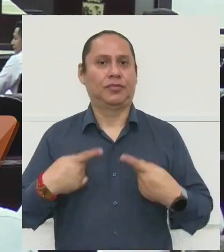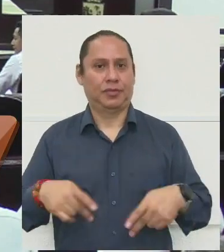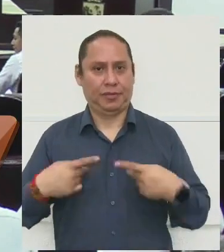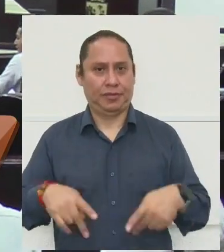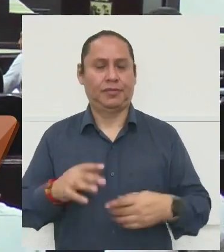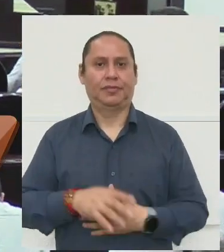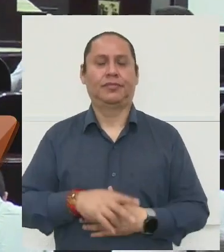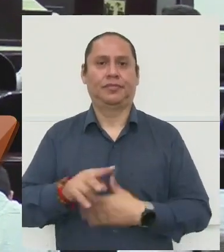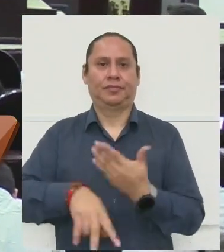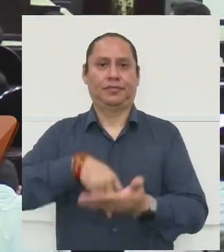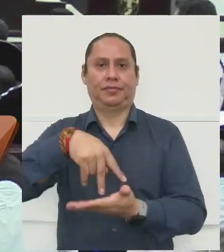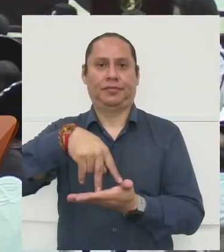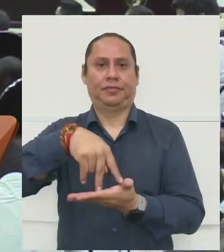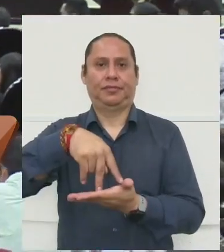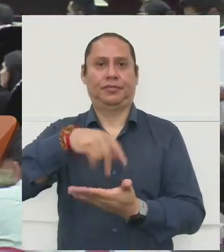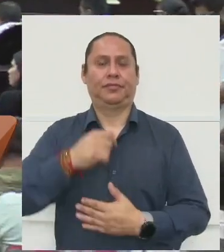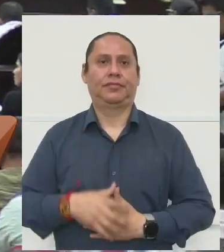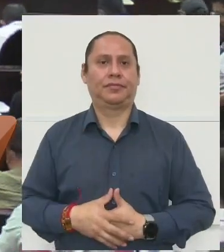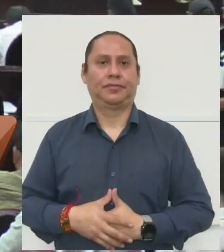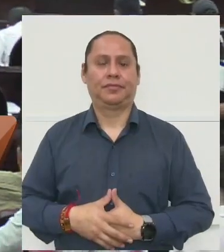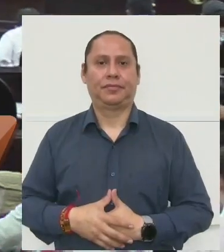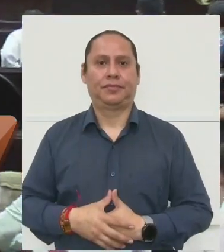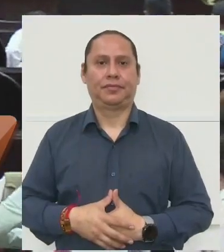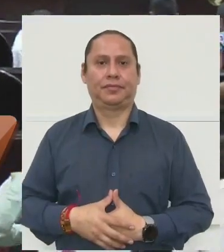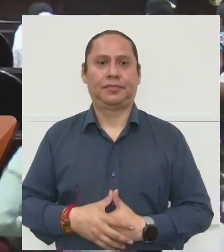público presente ponerse de